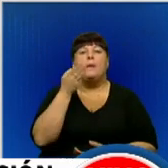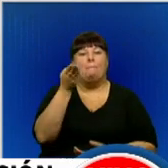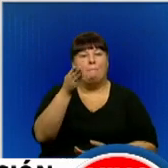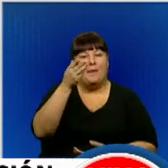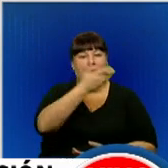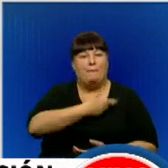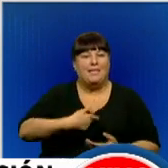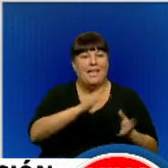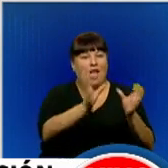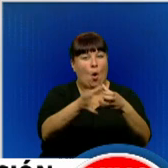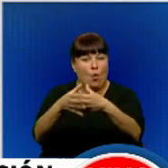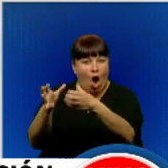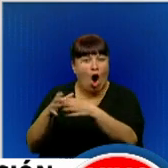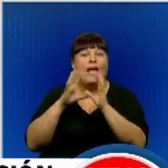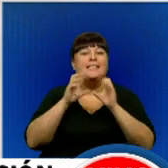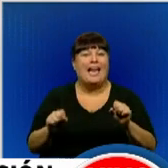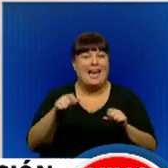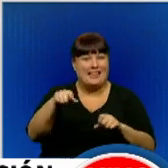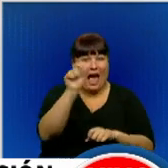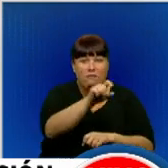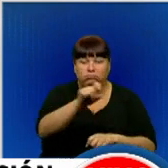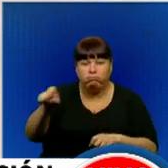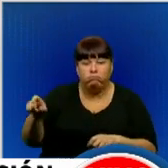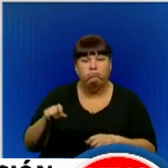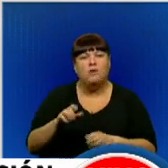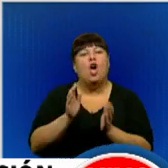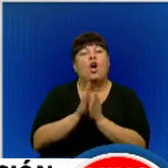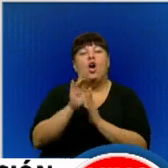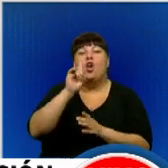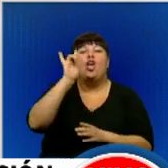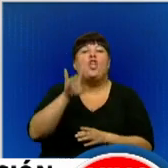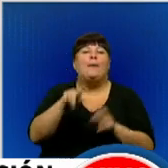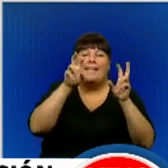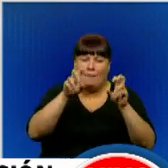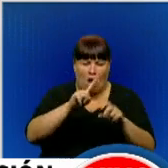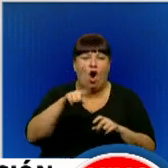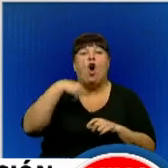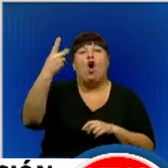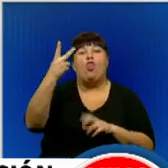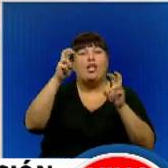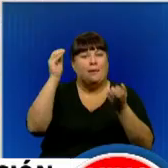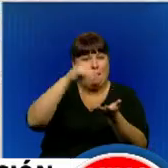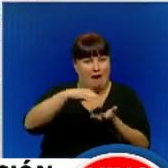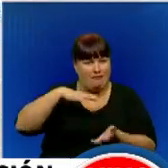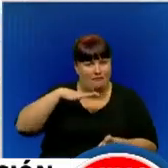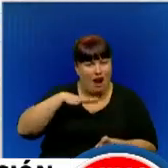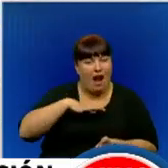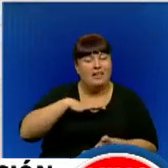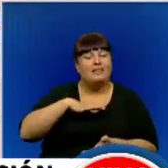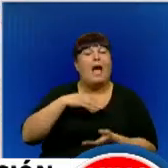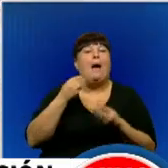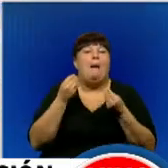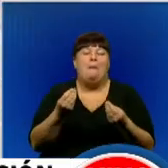los presidentes de bloque y a los secretarios parlamentarios que no solamente para este tema sino para los dos temas que siguen a los